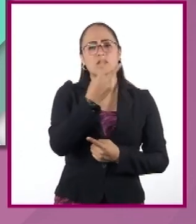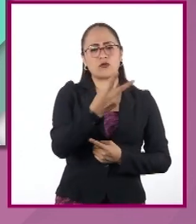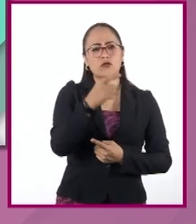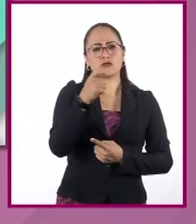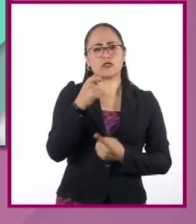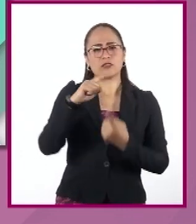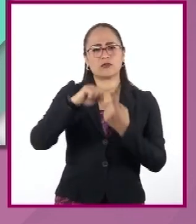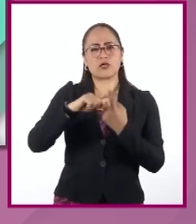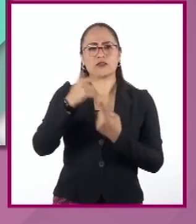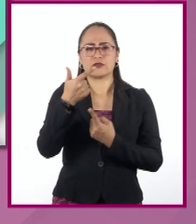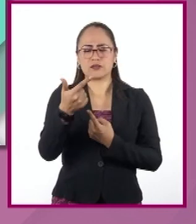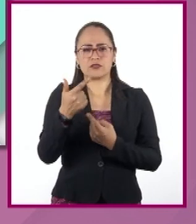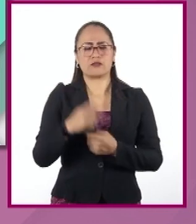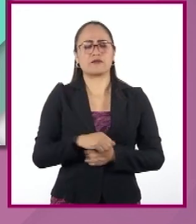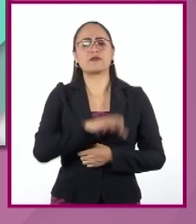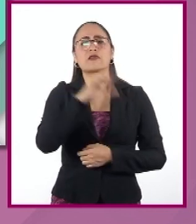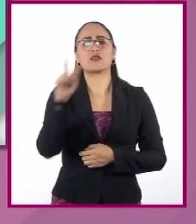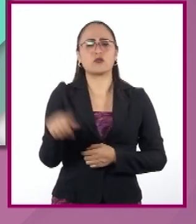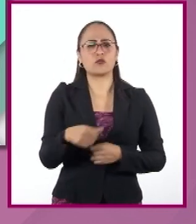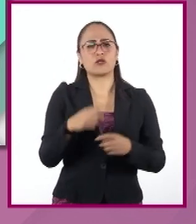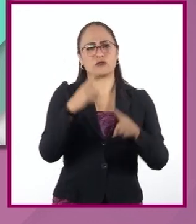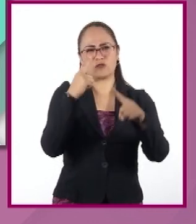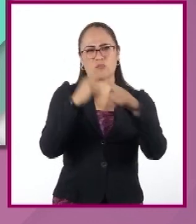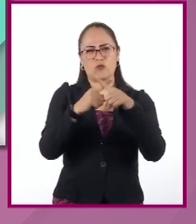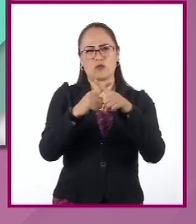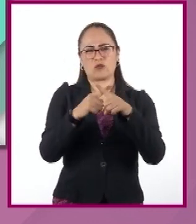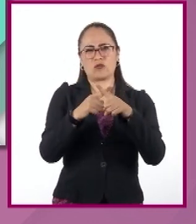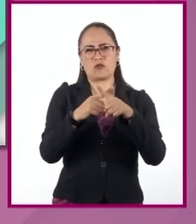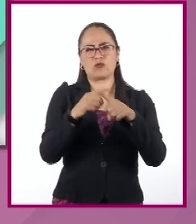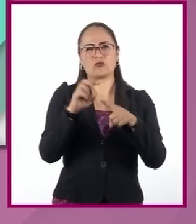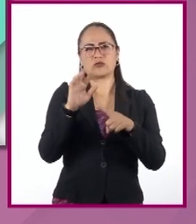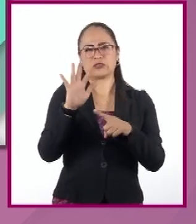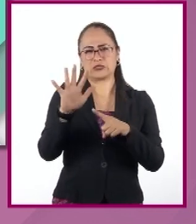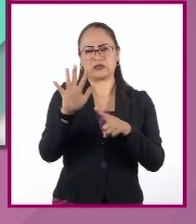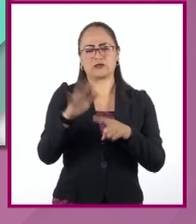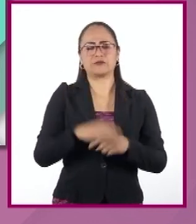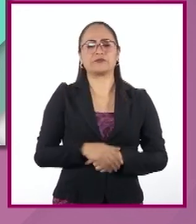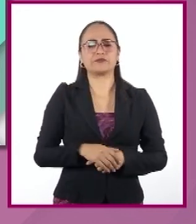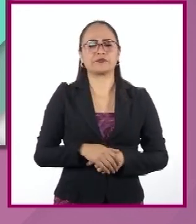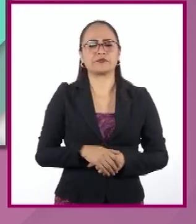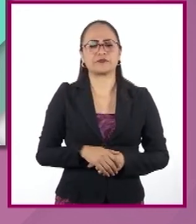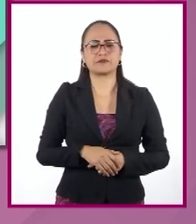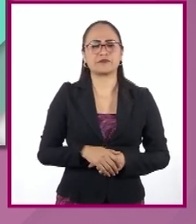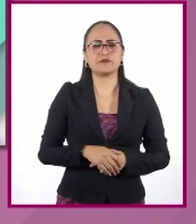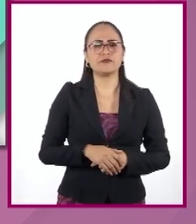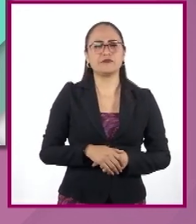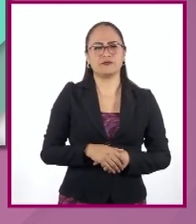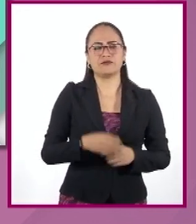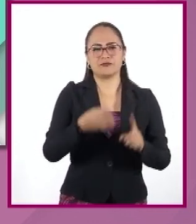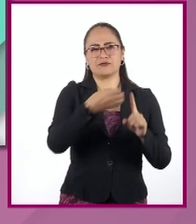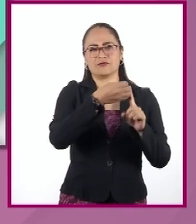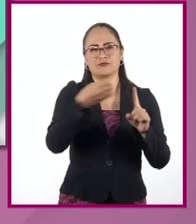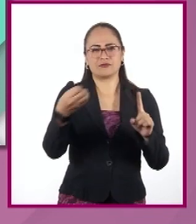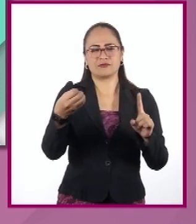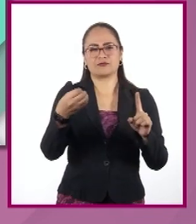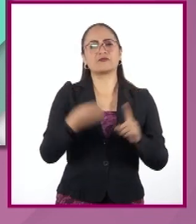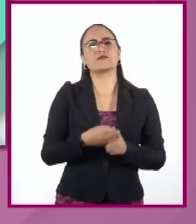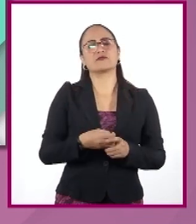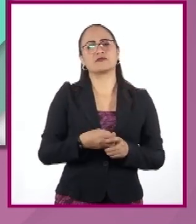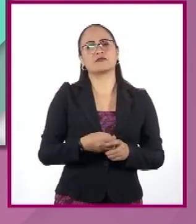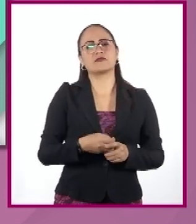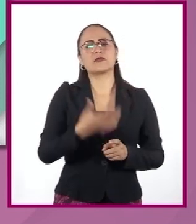7. Ahora multiplica por 5 ese resultado. Siguiendo el procedimiento, se representa mediante la